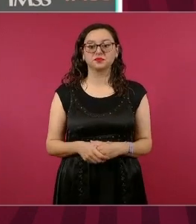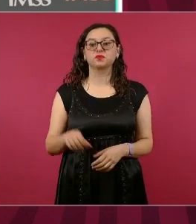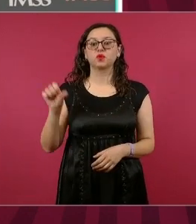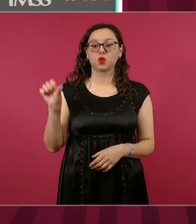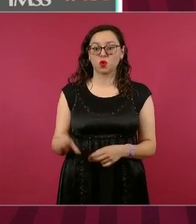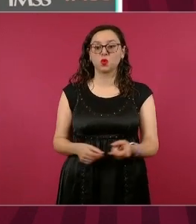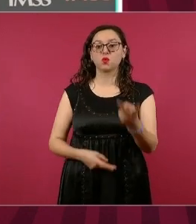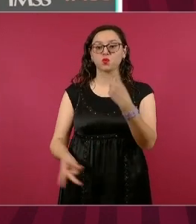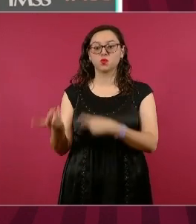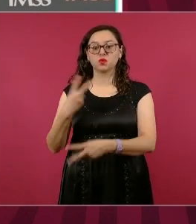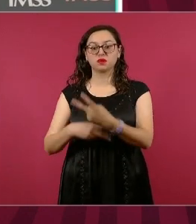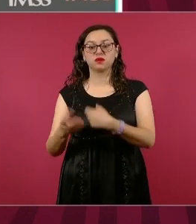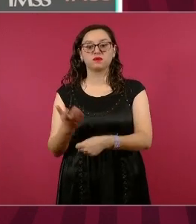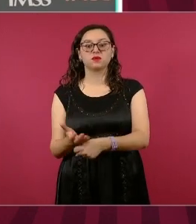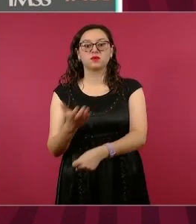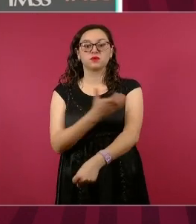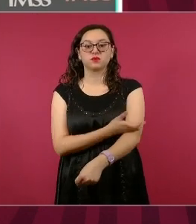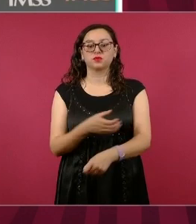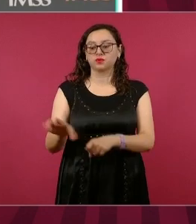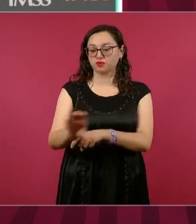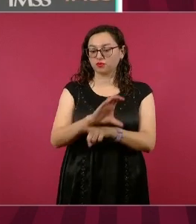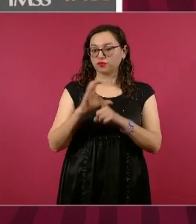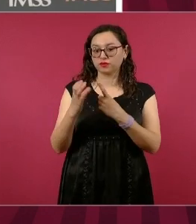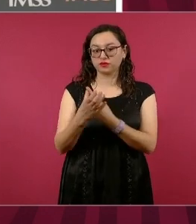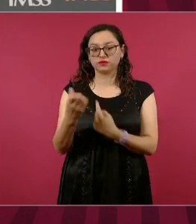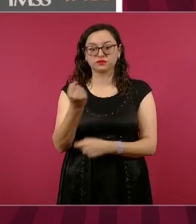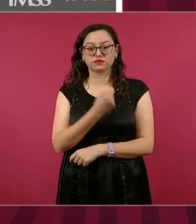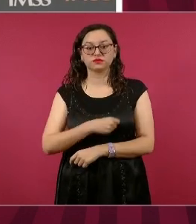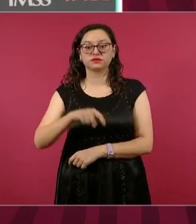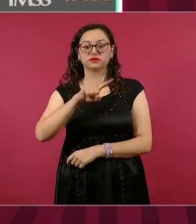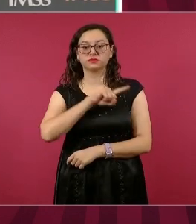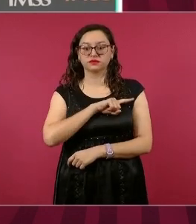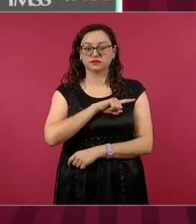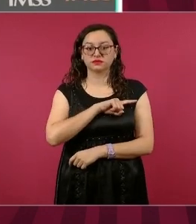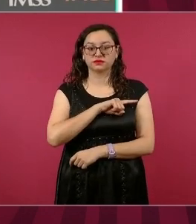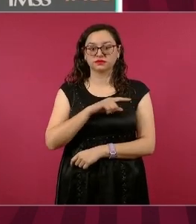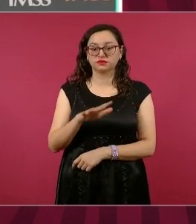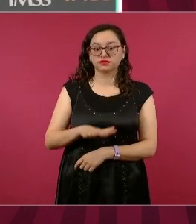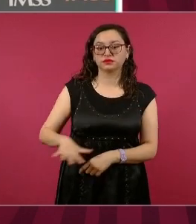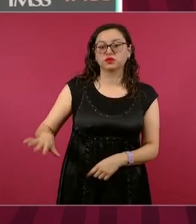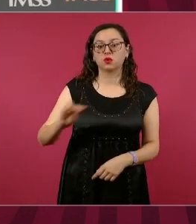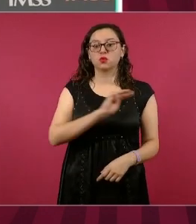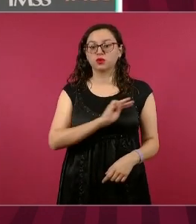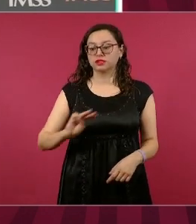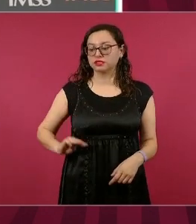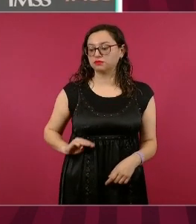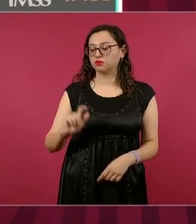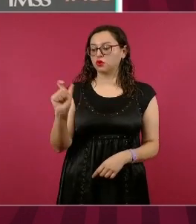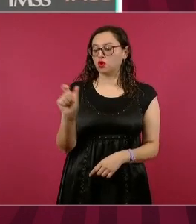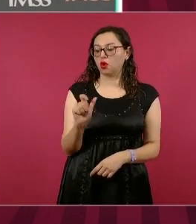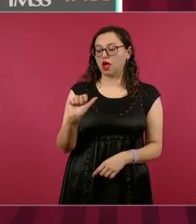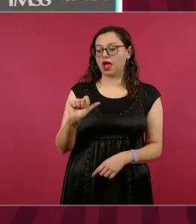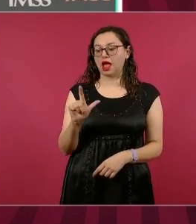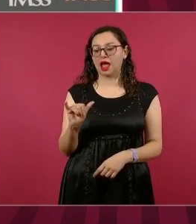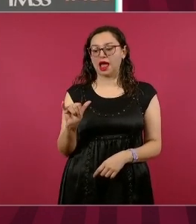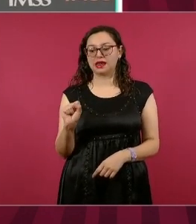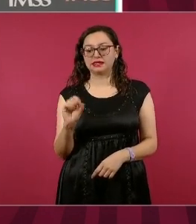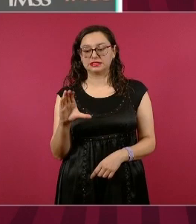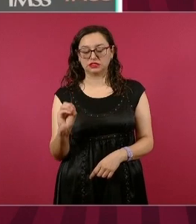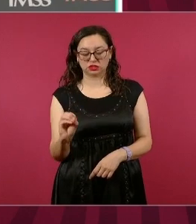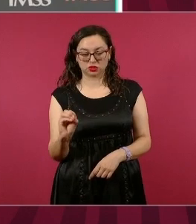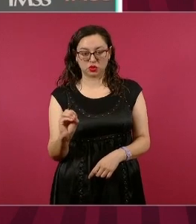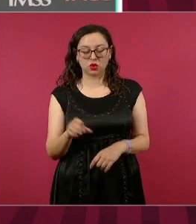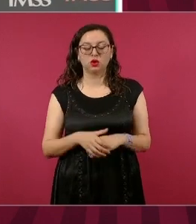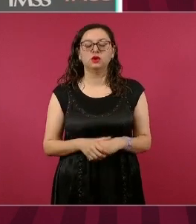acompañado por el Comité de Salud de aquí del estado del municipio de Jalisco, el cual habremos